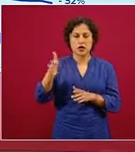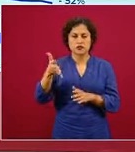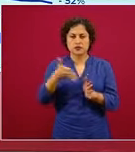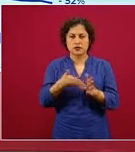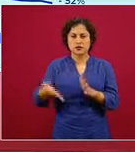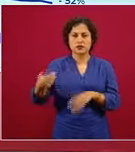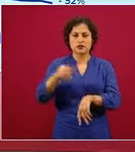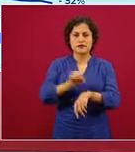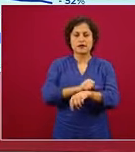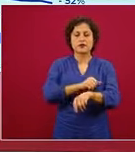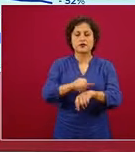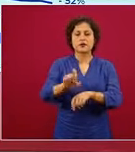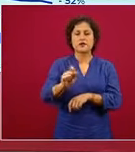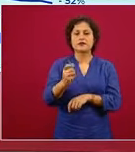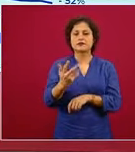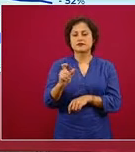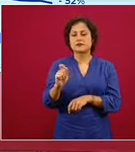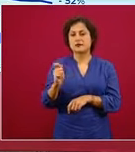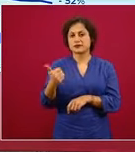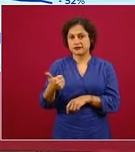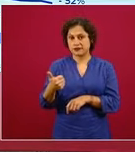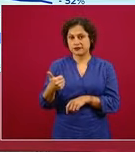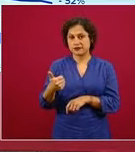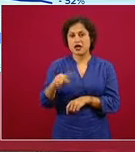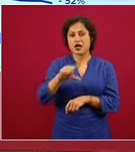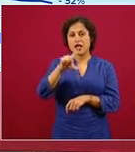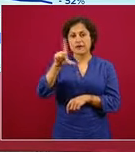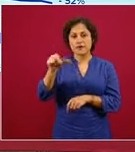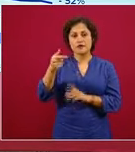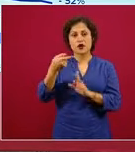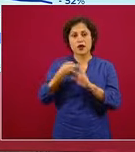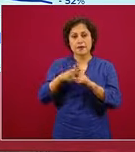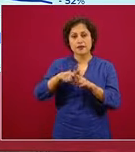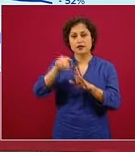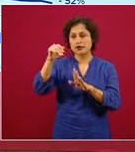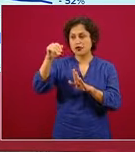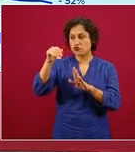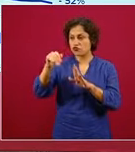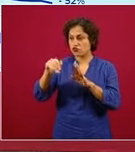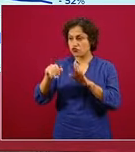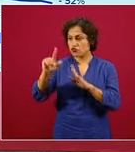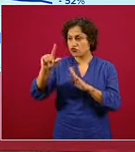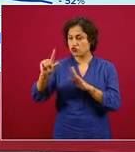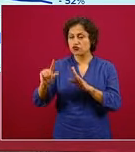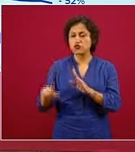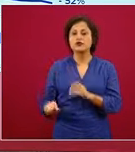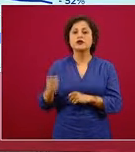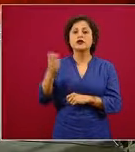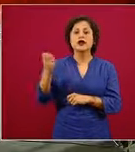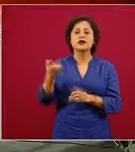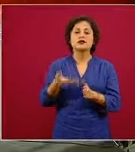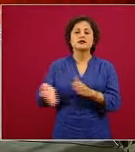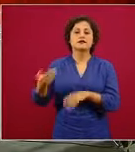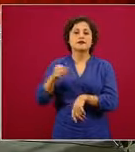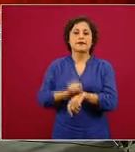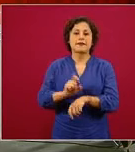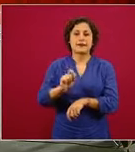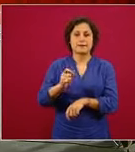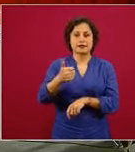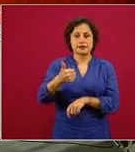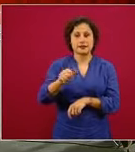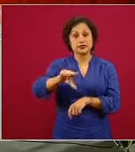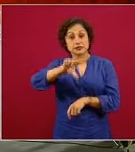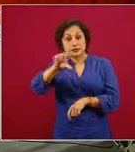semana 25-26, luego viene un descenso, sin embargo ese descenso llega solo hasta la semana 26 y para la